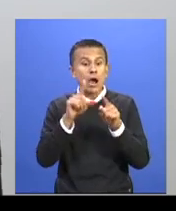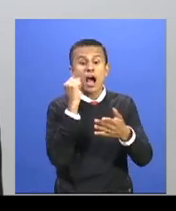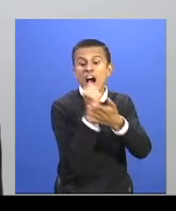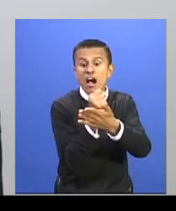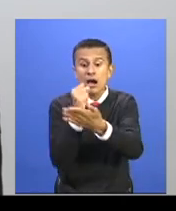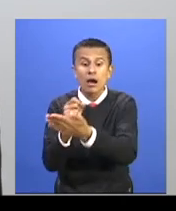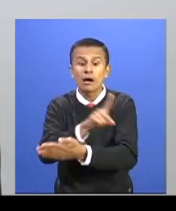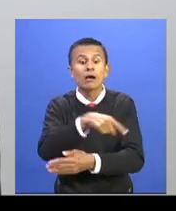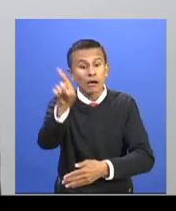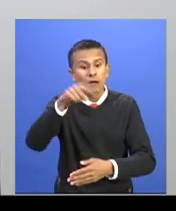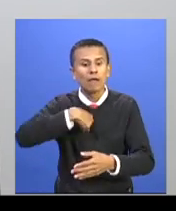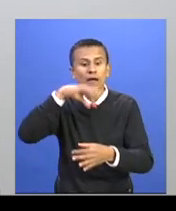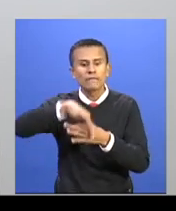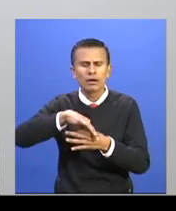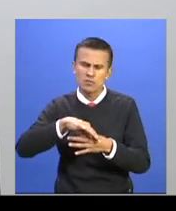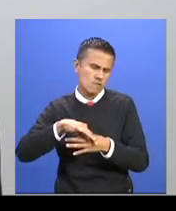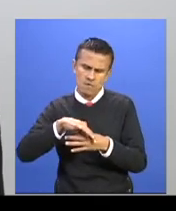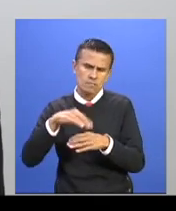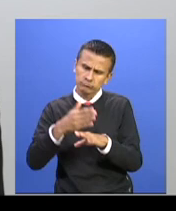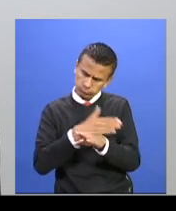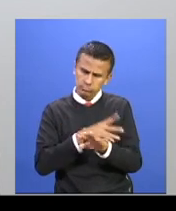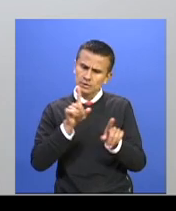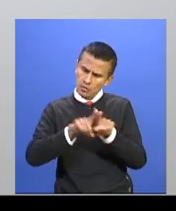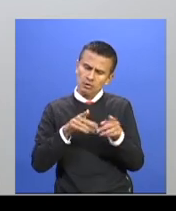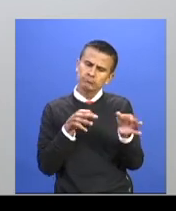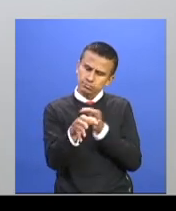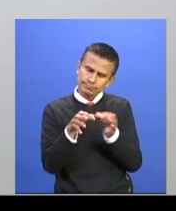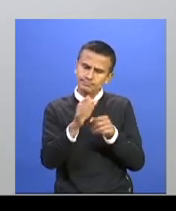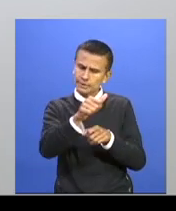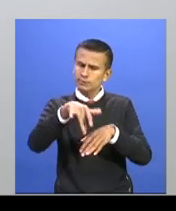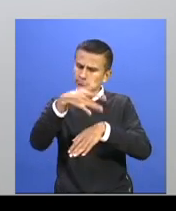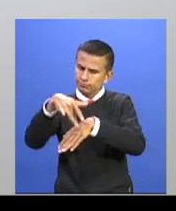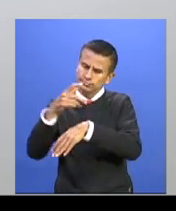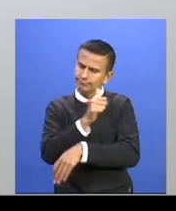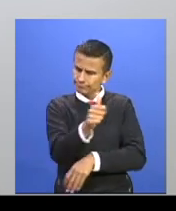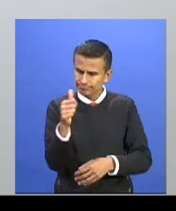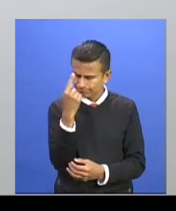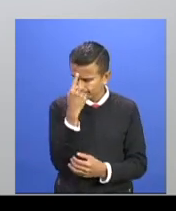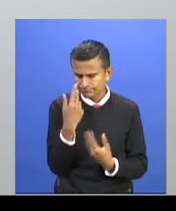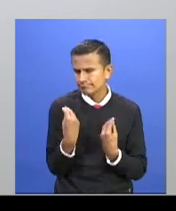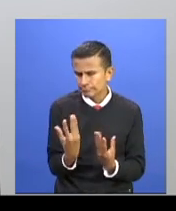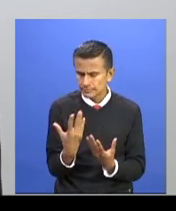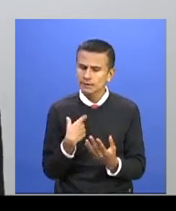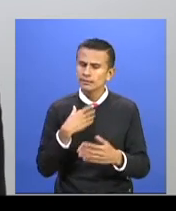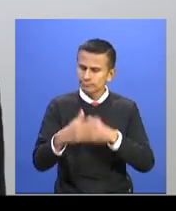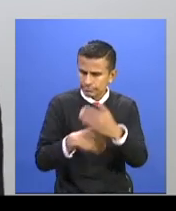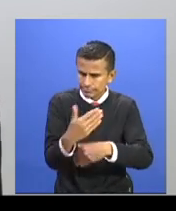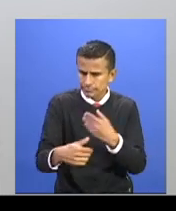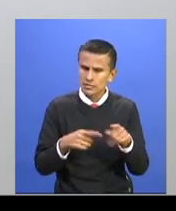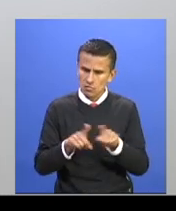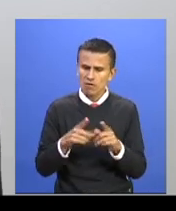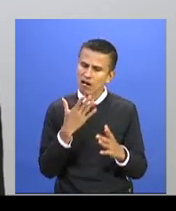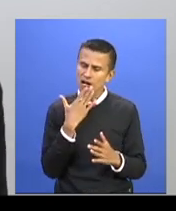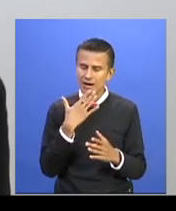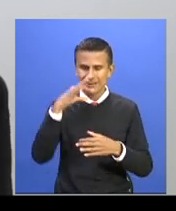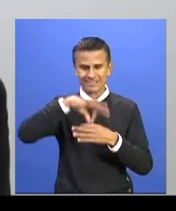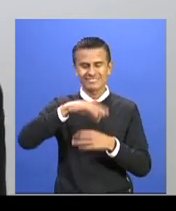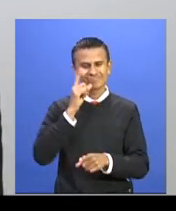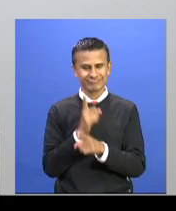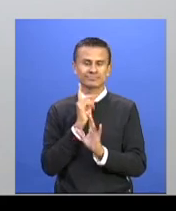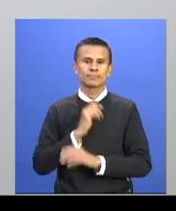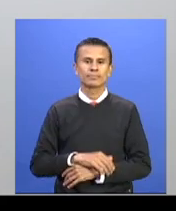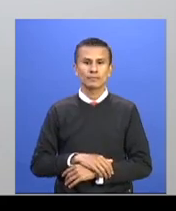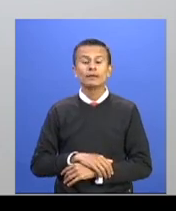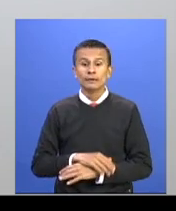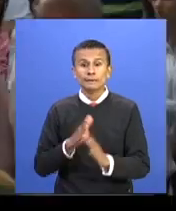que obligar a la gente a que votar, hay que explicar y generar unos incentivos para que obtengan unos resultados